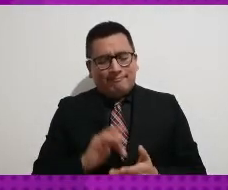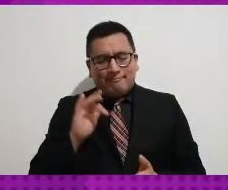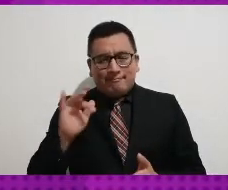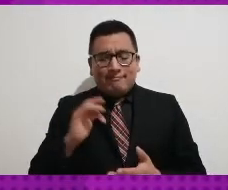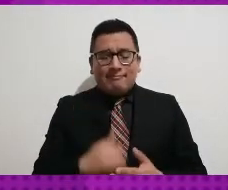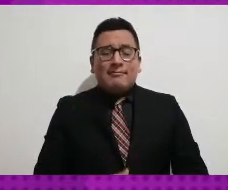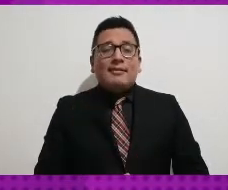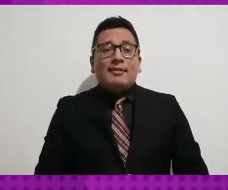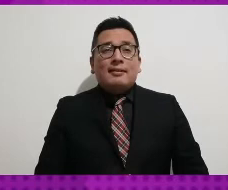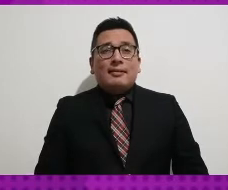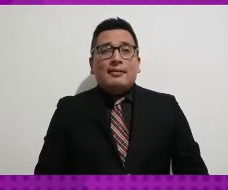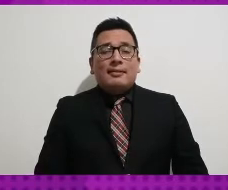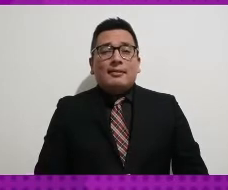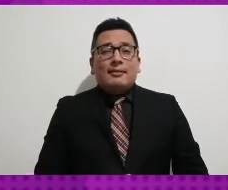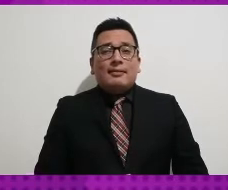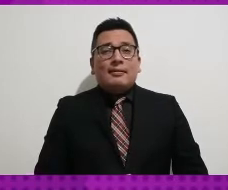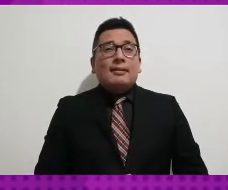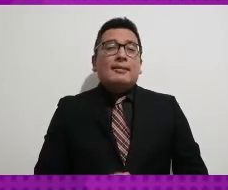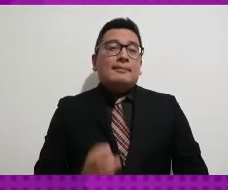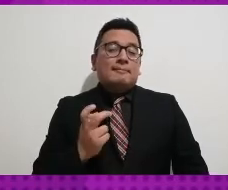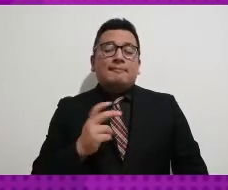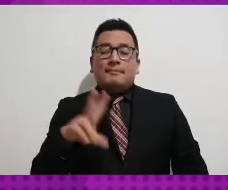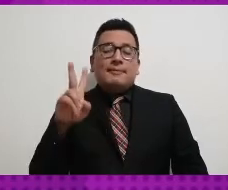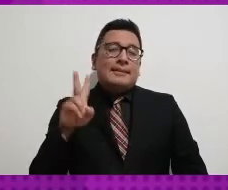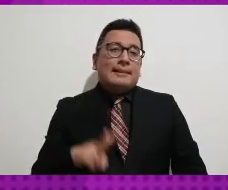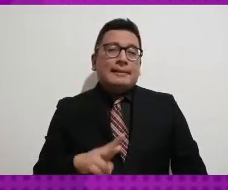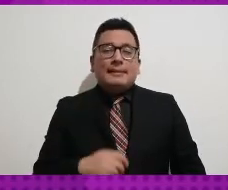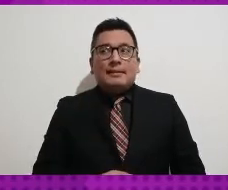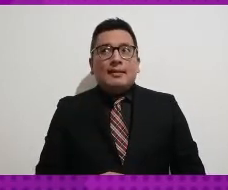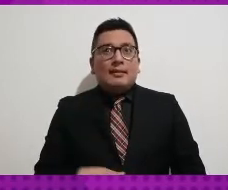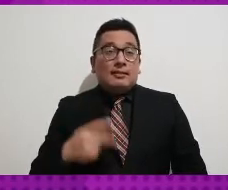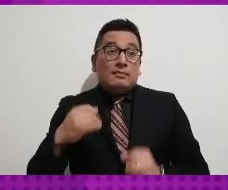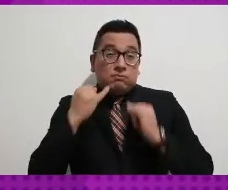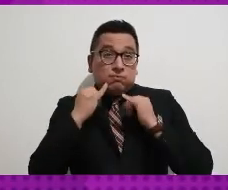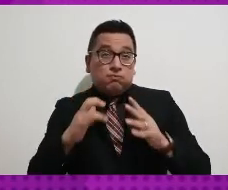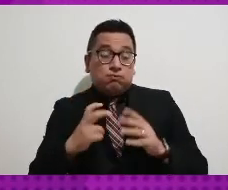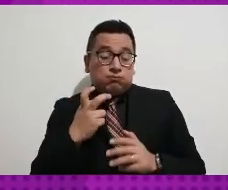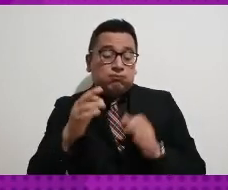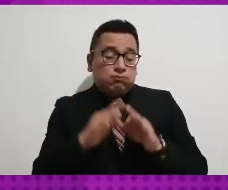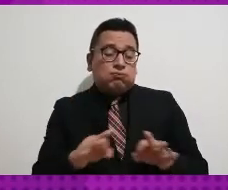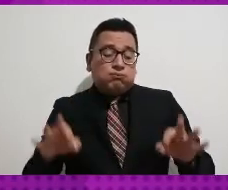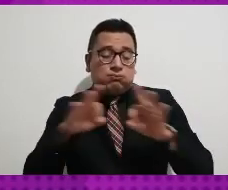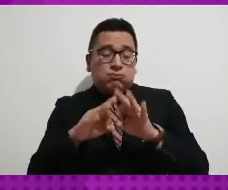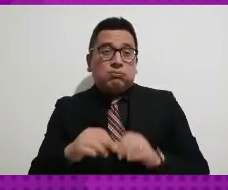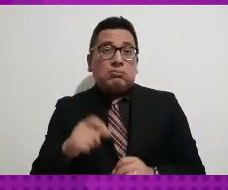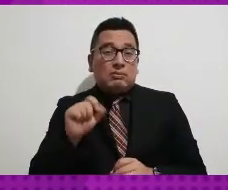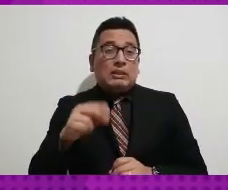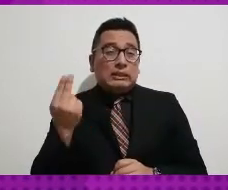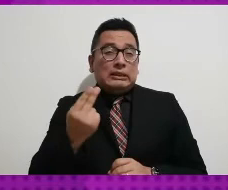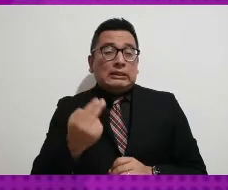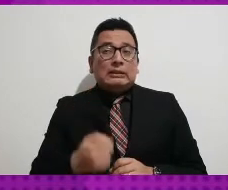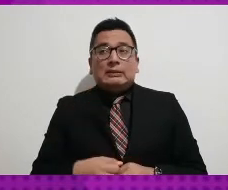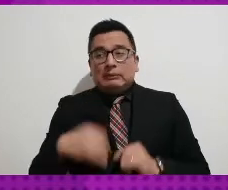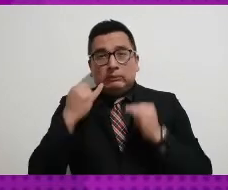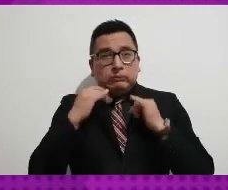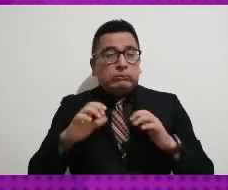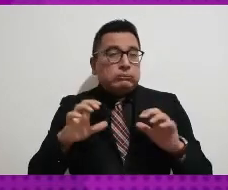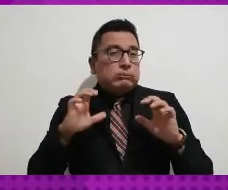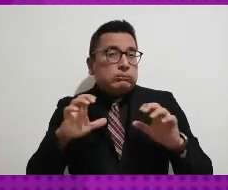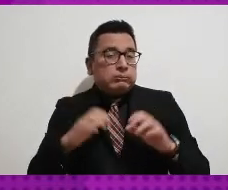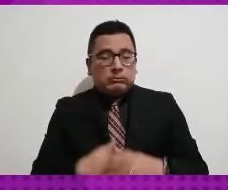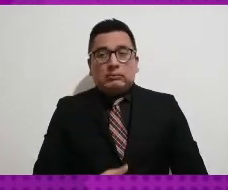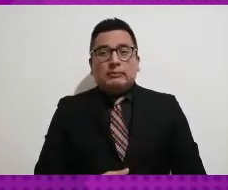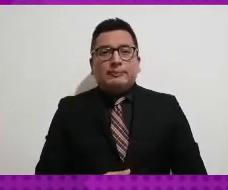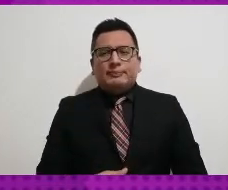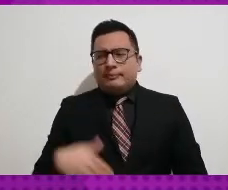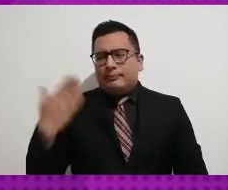Gracias, comisionado presidente. Sí, realmente es un tema muy interesante lo de la protección de datos personales y como lo mencionó ya